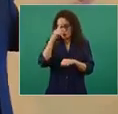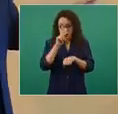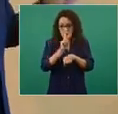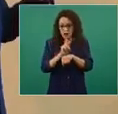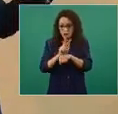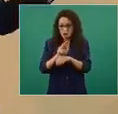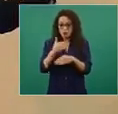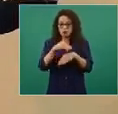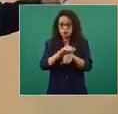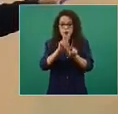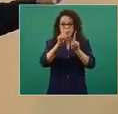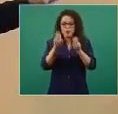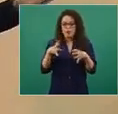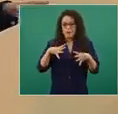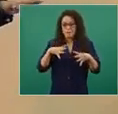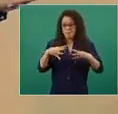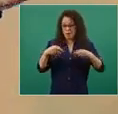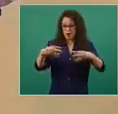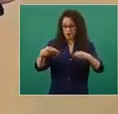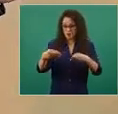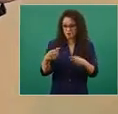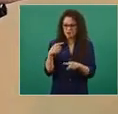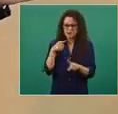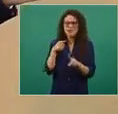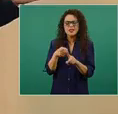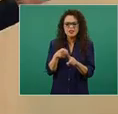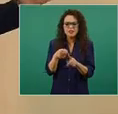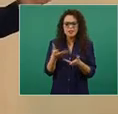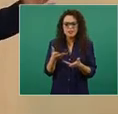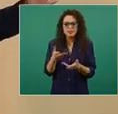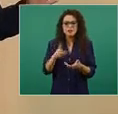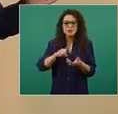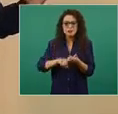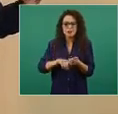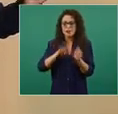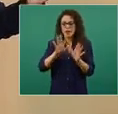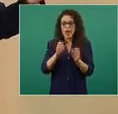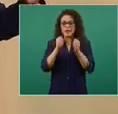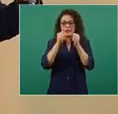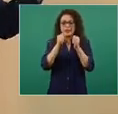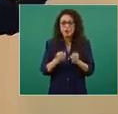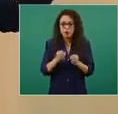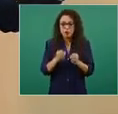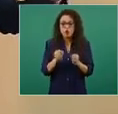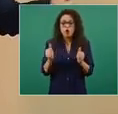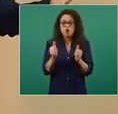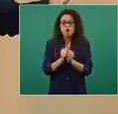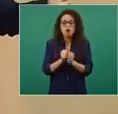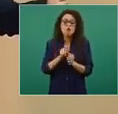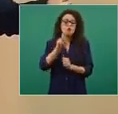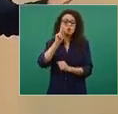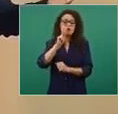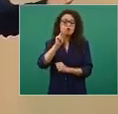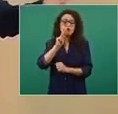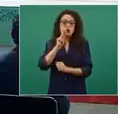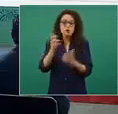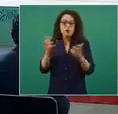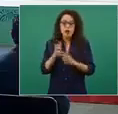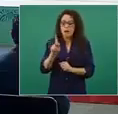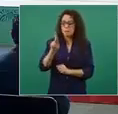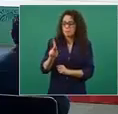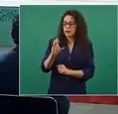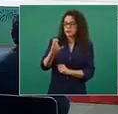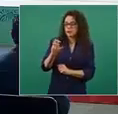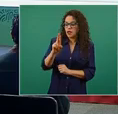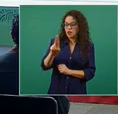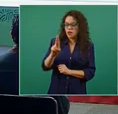epidemiológico, representa las defunciones que están confirmadas por una prueba de PCR positiva, una